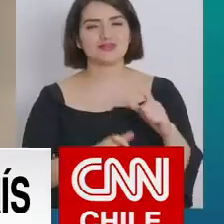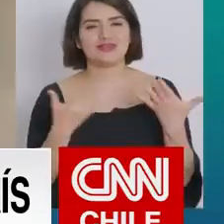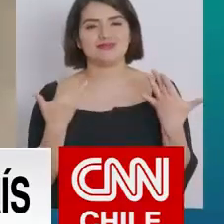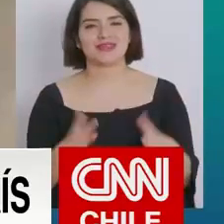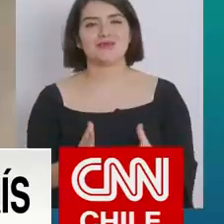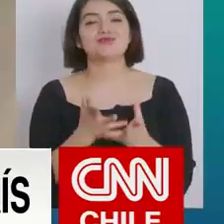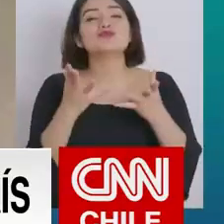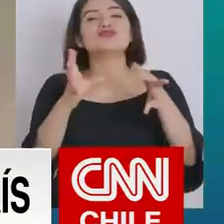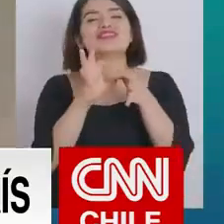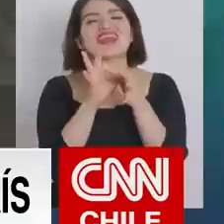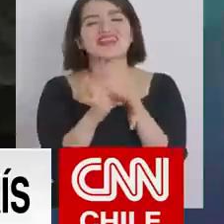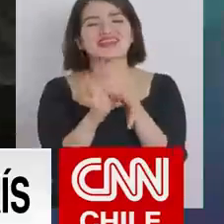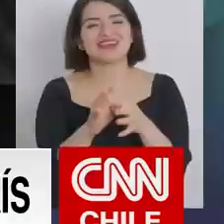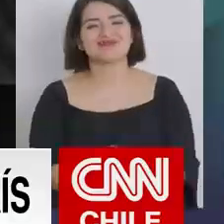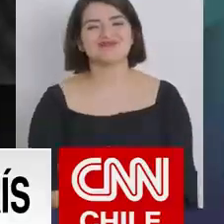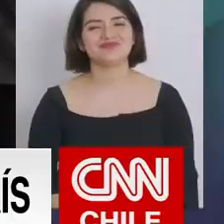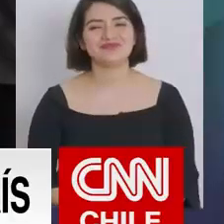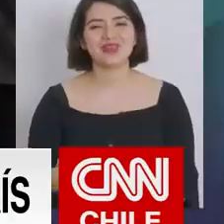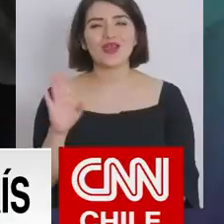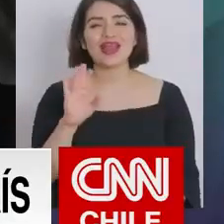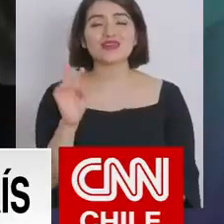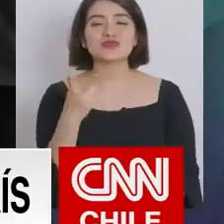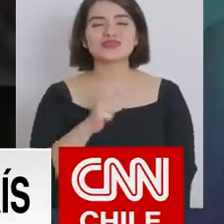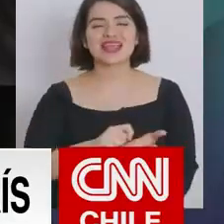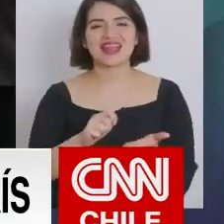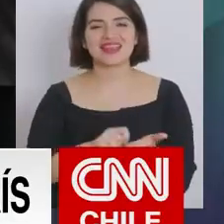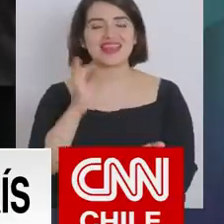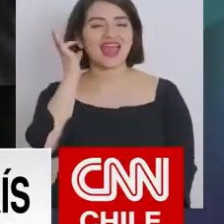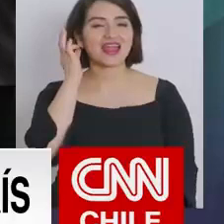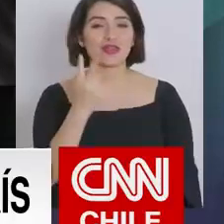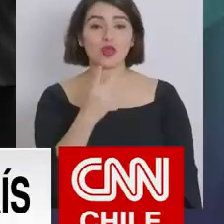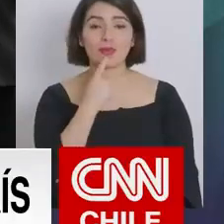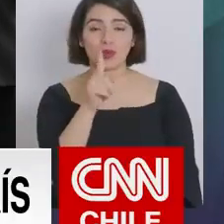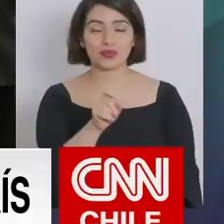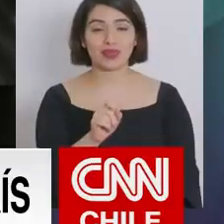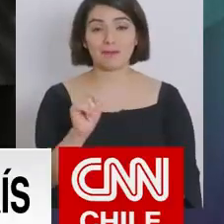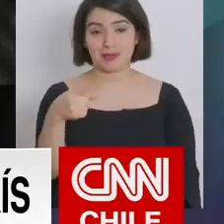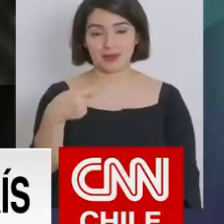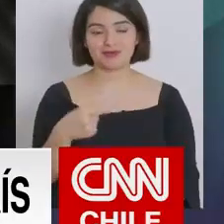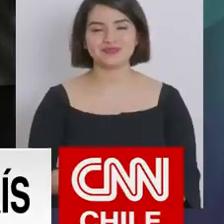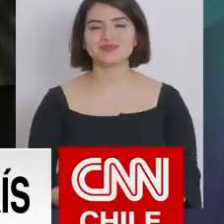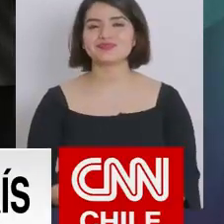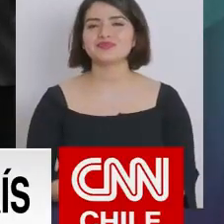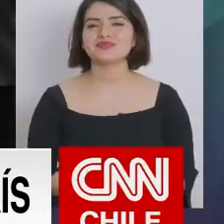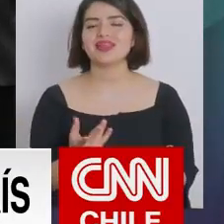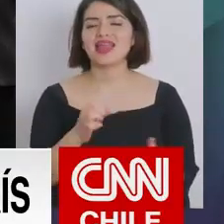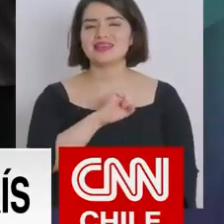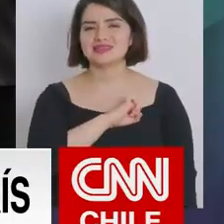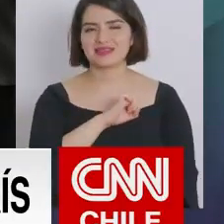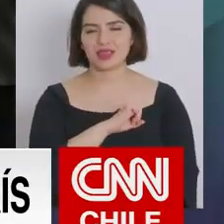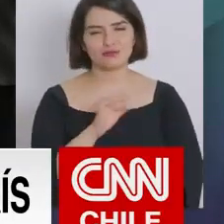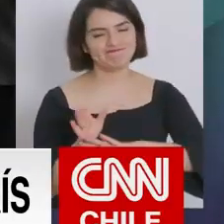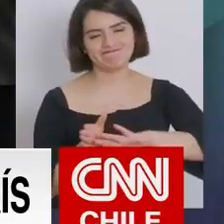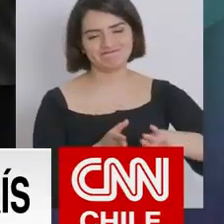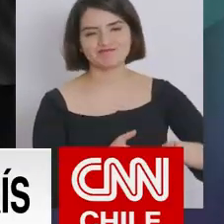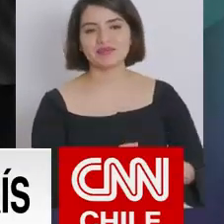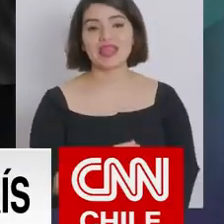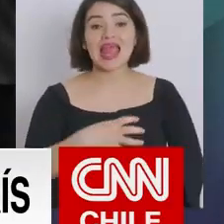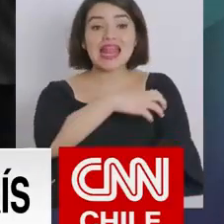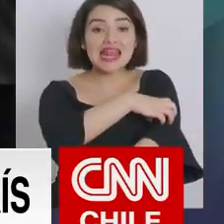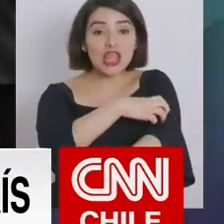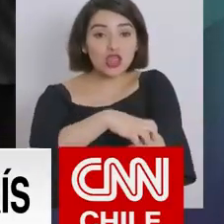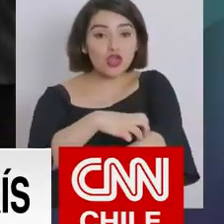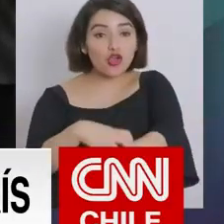gracias. Hola, subsecretaria, ¿cómo está? Le quería hacer dos preguntas. Una, en términos para salir un poco de Santiago, si es que hay alguna región que